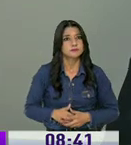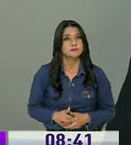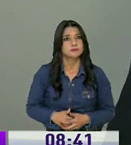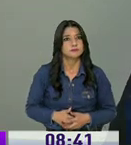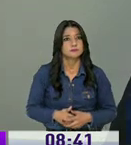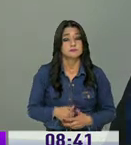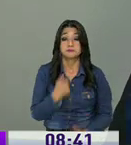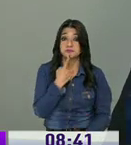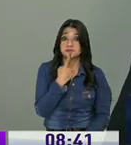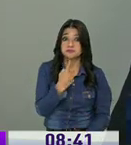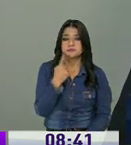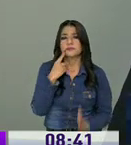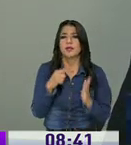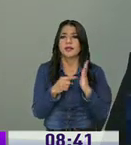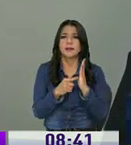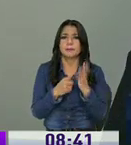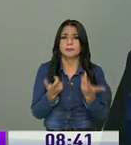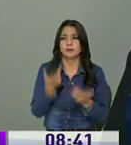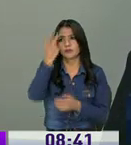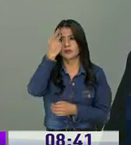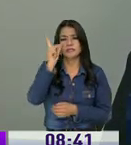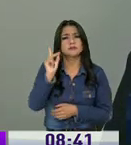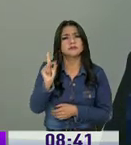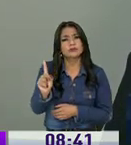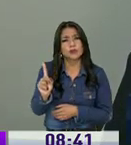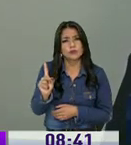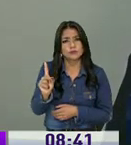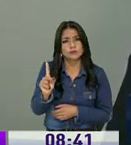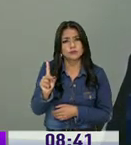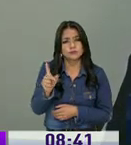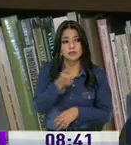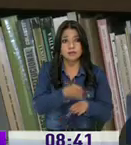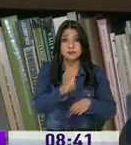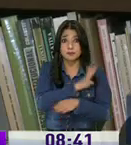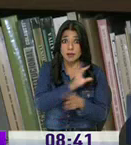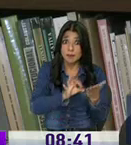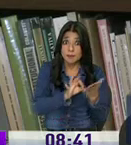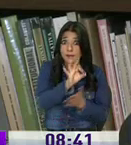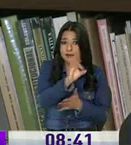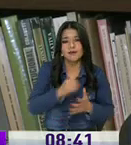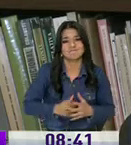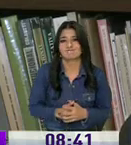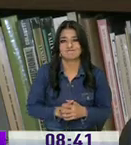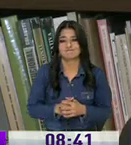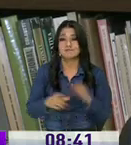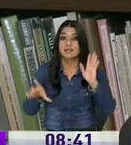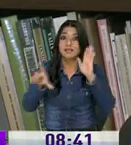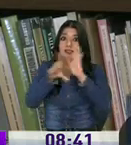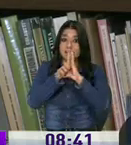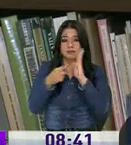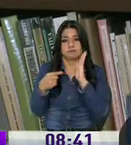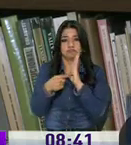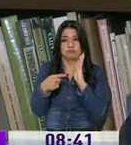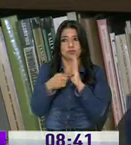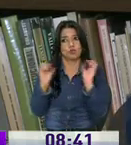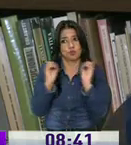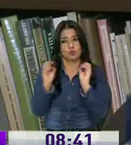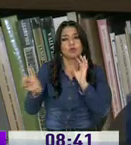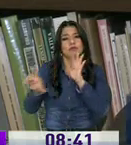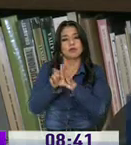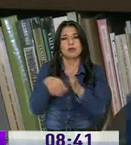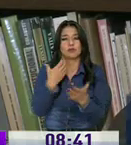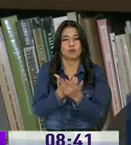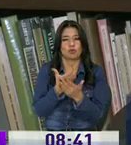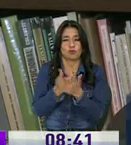la existencia de una resolución como la que aprobó la Asamblea. Ya esa ley tributaria o esa ley económica urgente, más